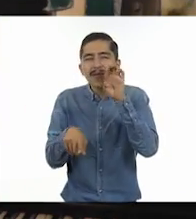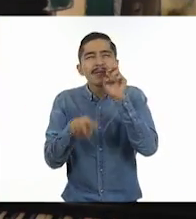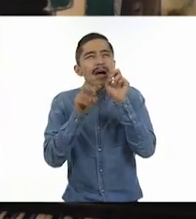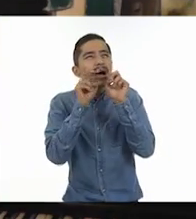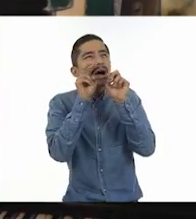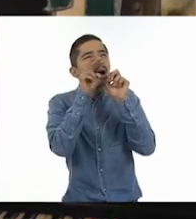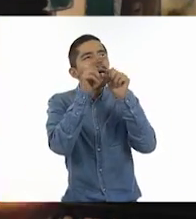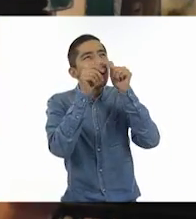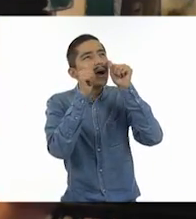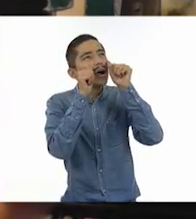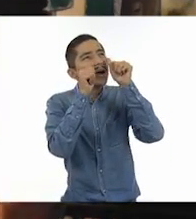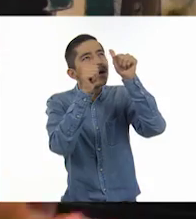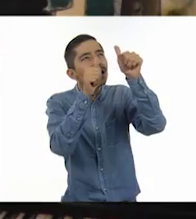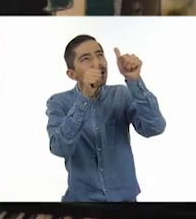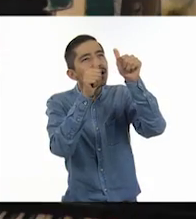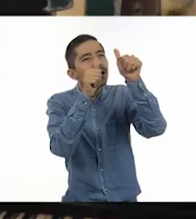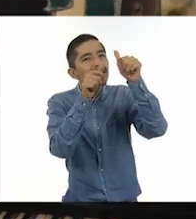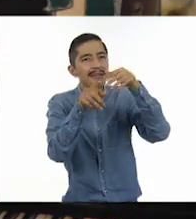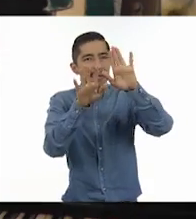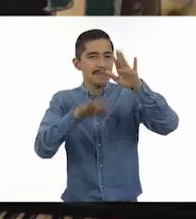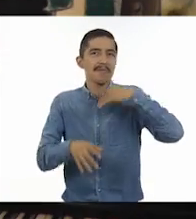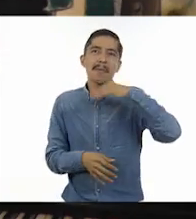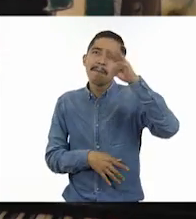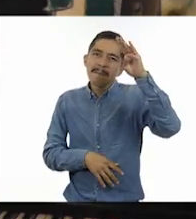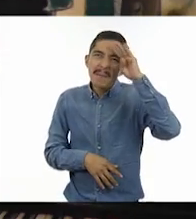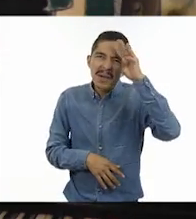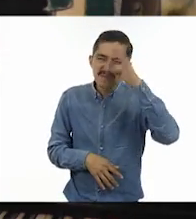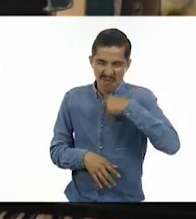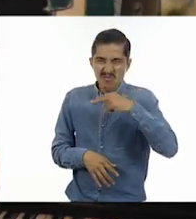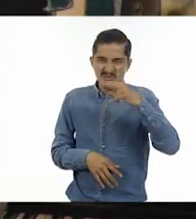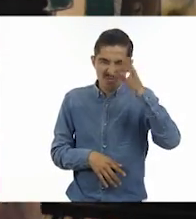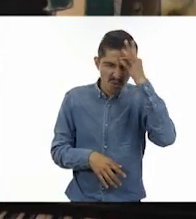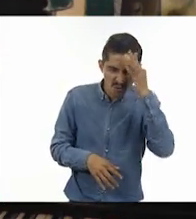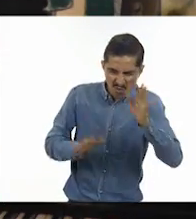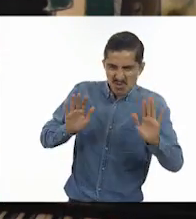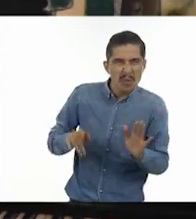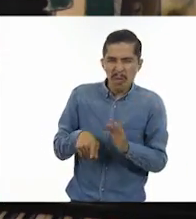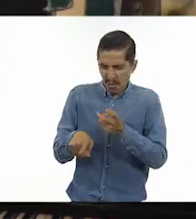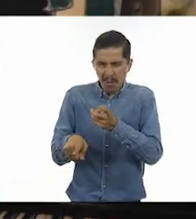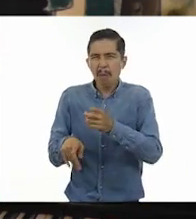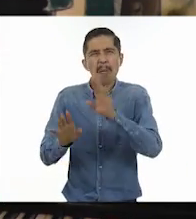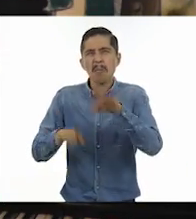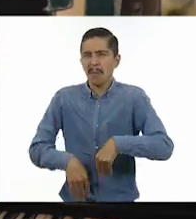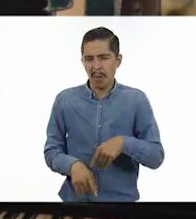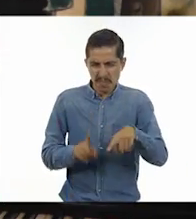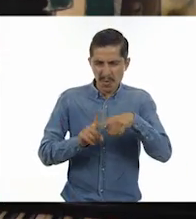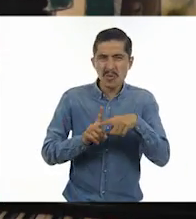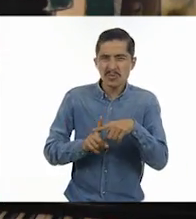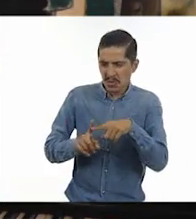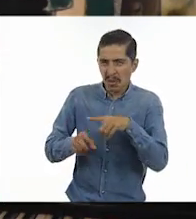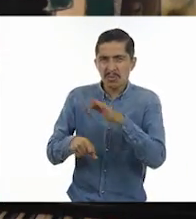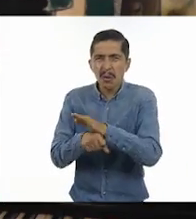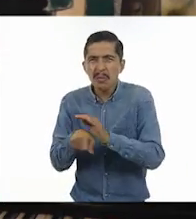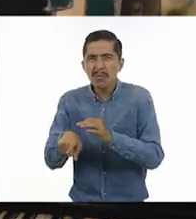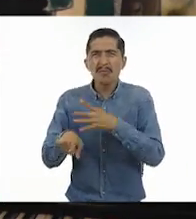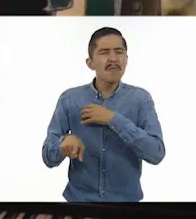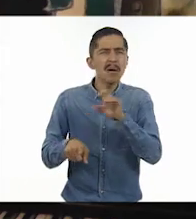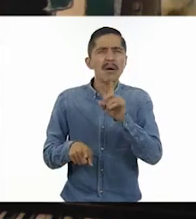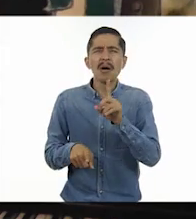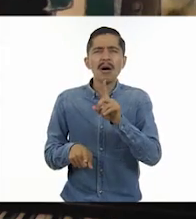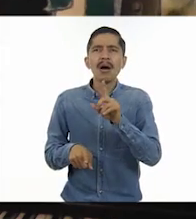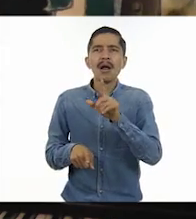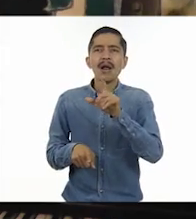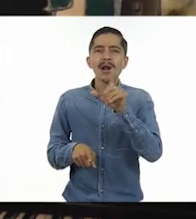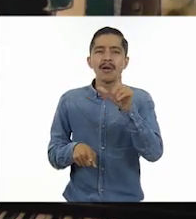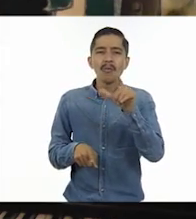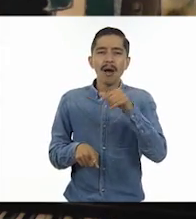veía atento. Yo pensé que estaba haciendo algo inútil, yo pensé que esto no iba a tener ninguna consecuencia positiva. Después de mucho